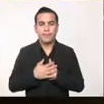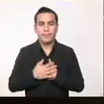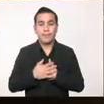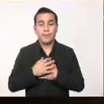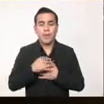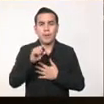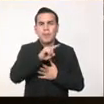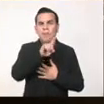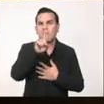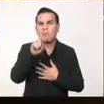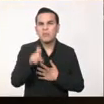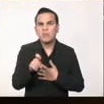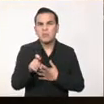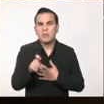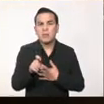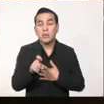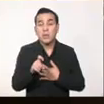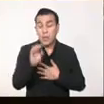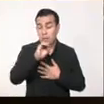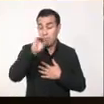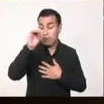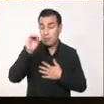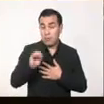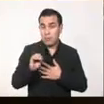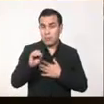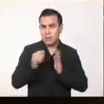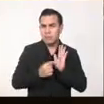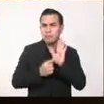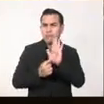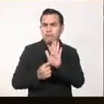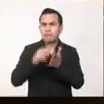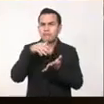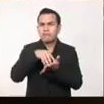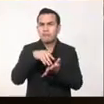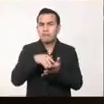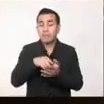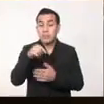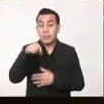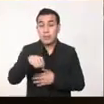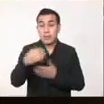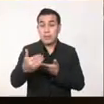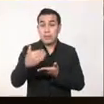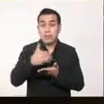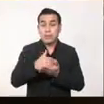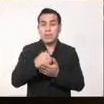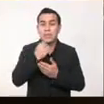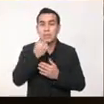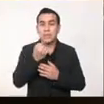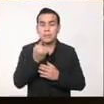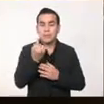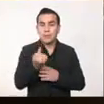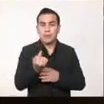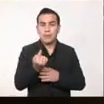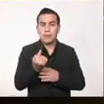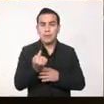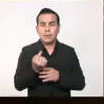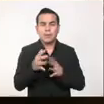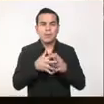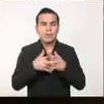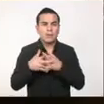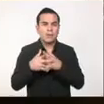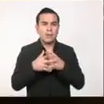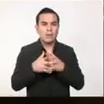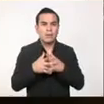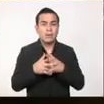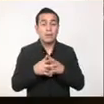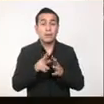La pregunta es, ¿a qué porcentaje de la población representan? Cuando aquí vino el enviado especial de los Estados Unidos para el Triángulo